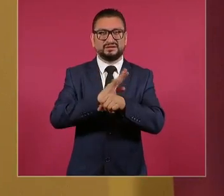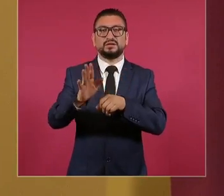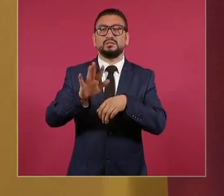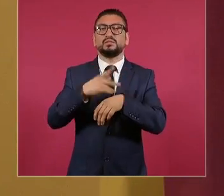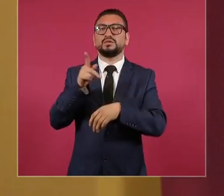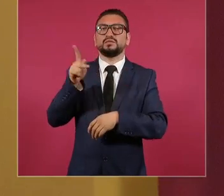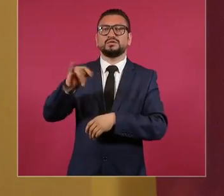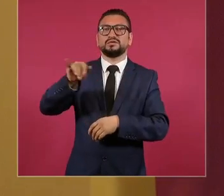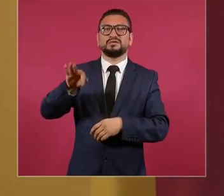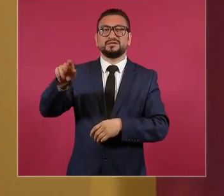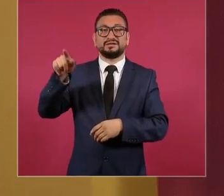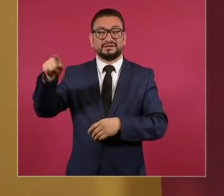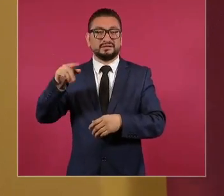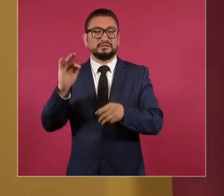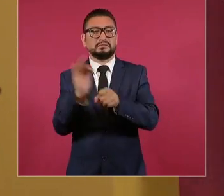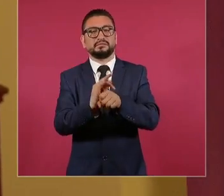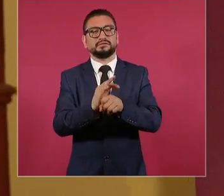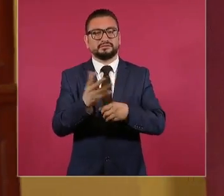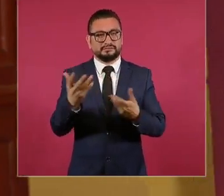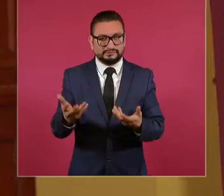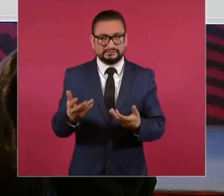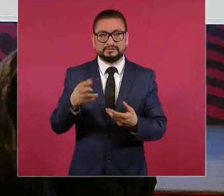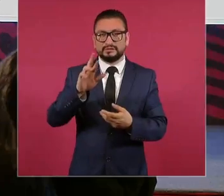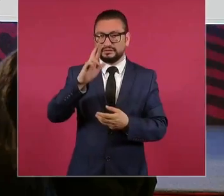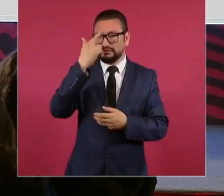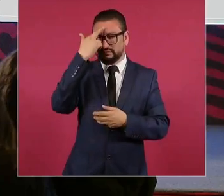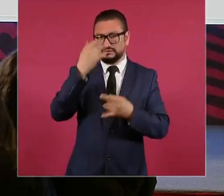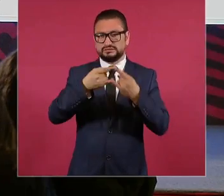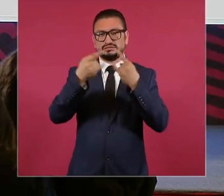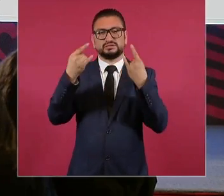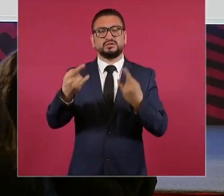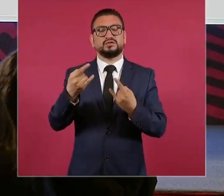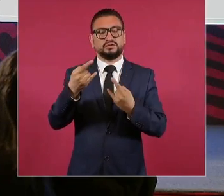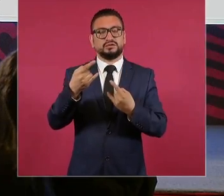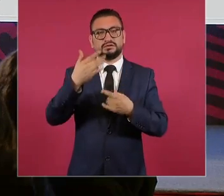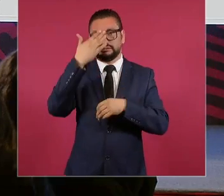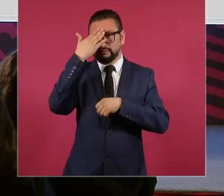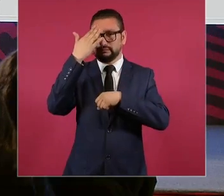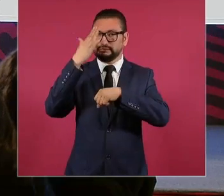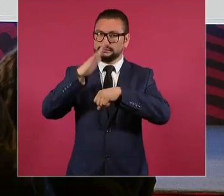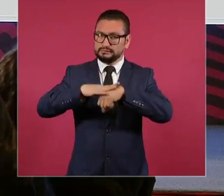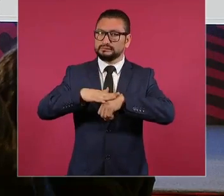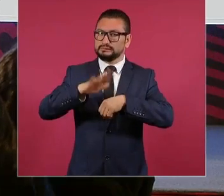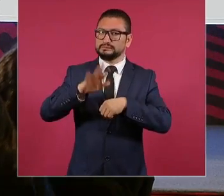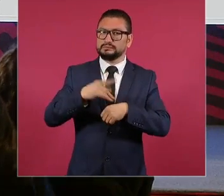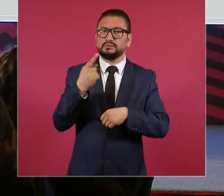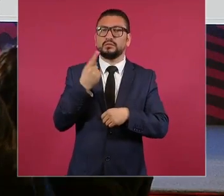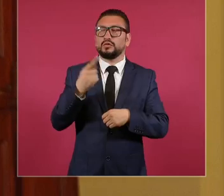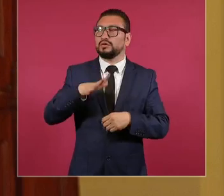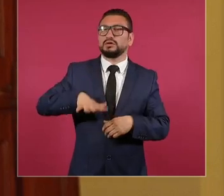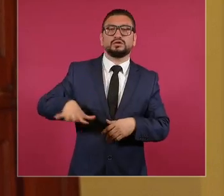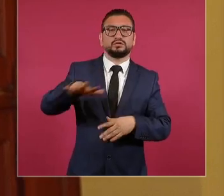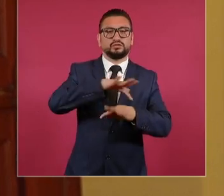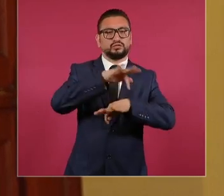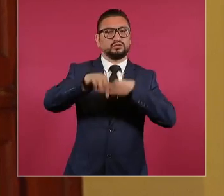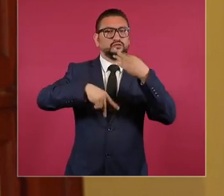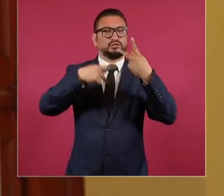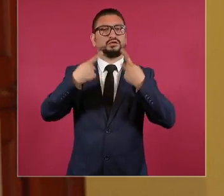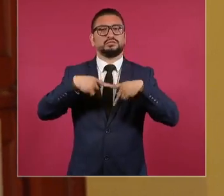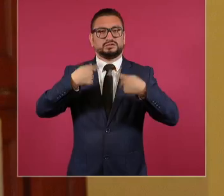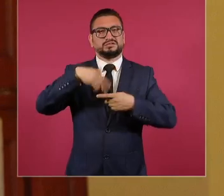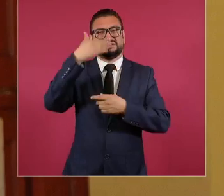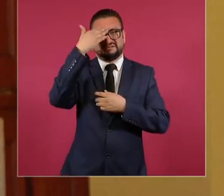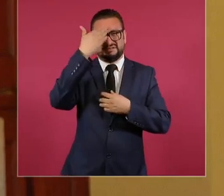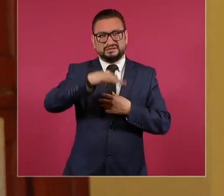Judicial, hay que recordar este caso para la población que sepa